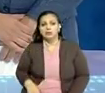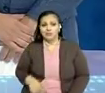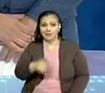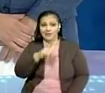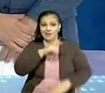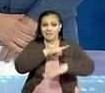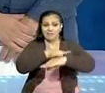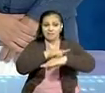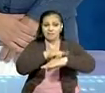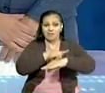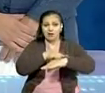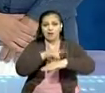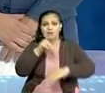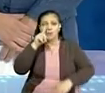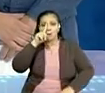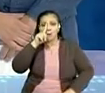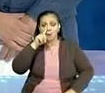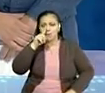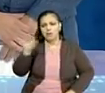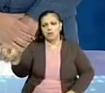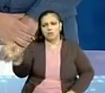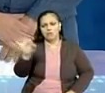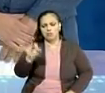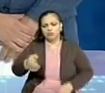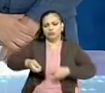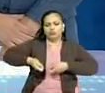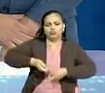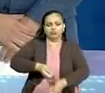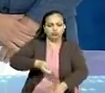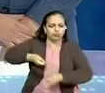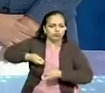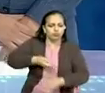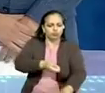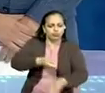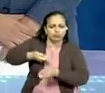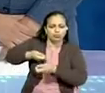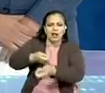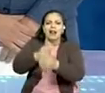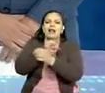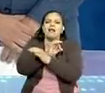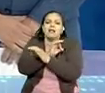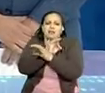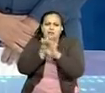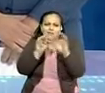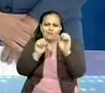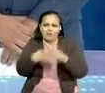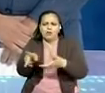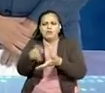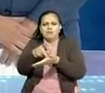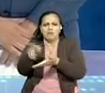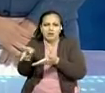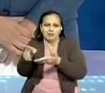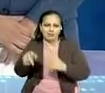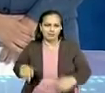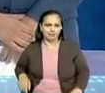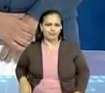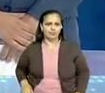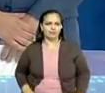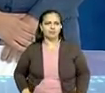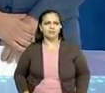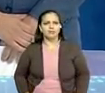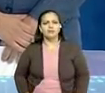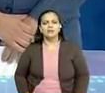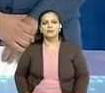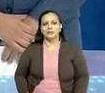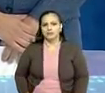tienen personas que hacen mantenimiento, claro, y cobran. Pero debe estar la infraestructura para poder. Exacto, porque antes iba a una gasolinera y decía, oye, présteme la llave